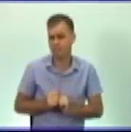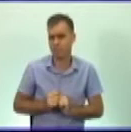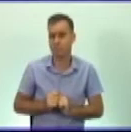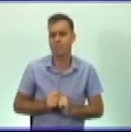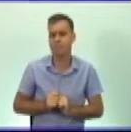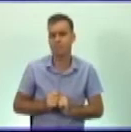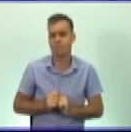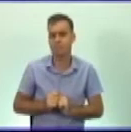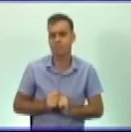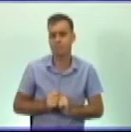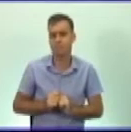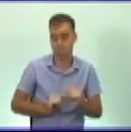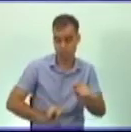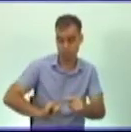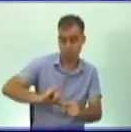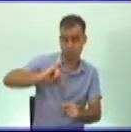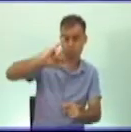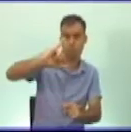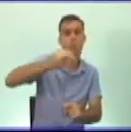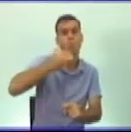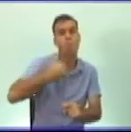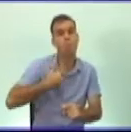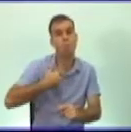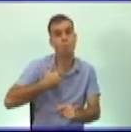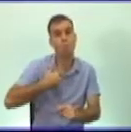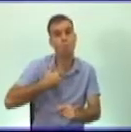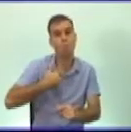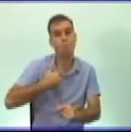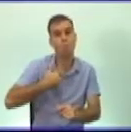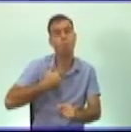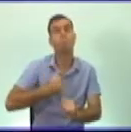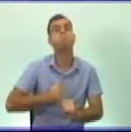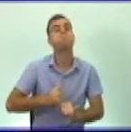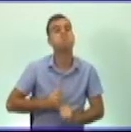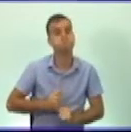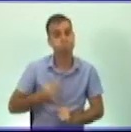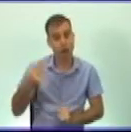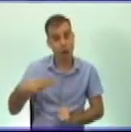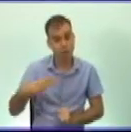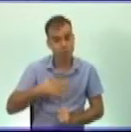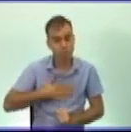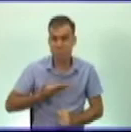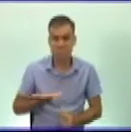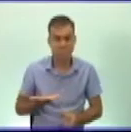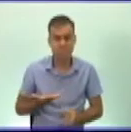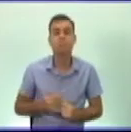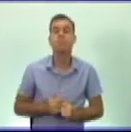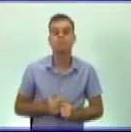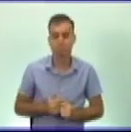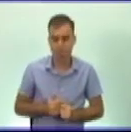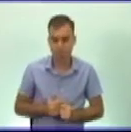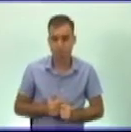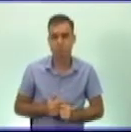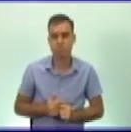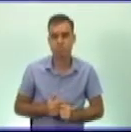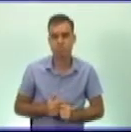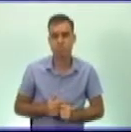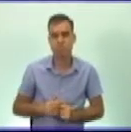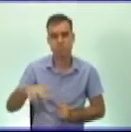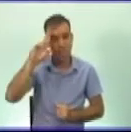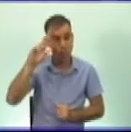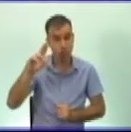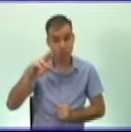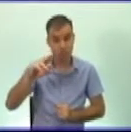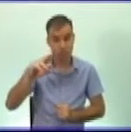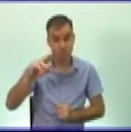¿Y la altura? ¿Cómo podemos hallar la altura? Bueno, recuerden que el ángulo de abertura es